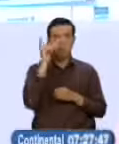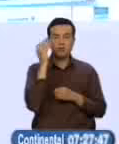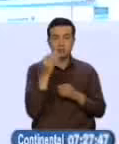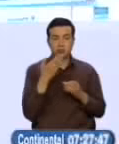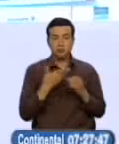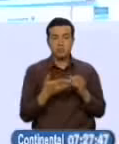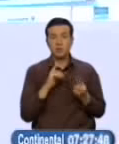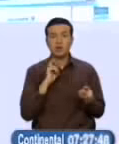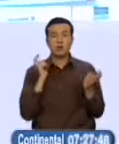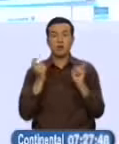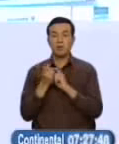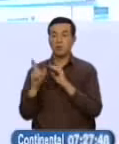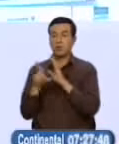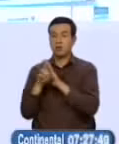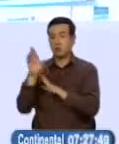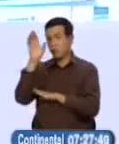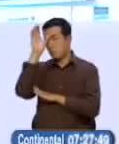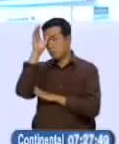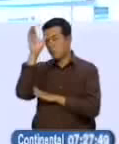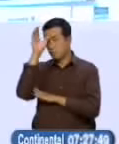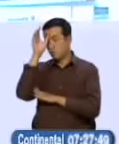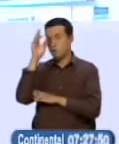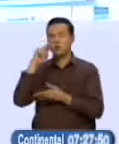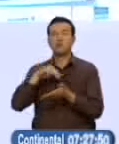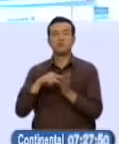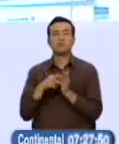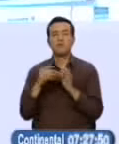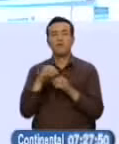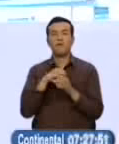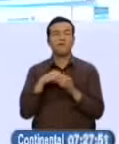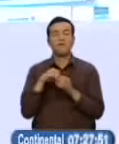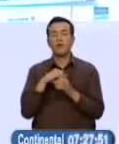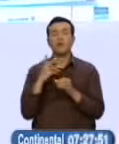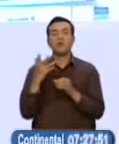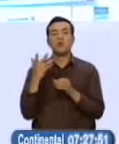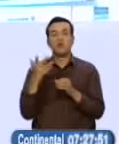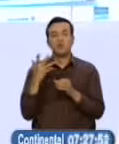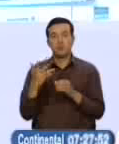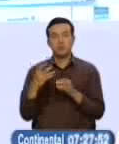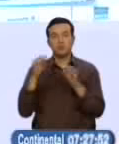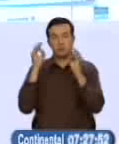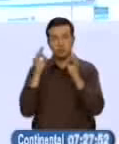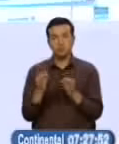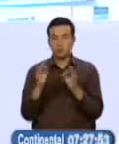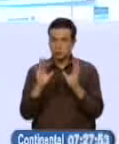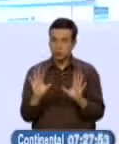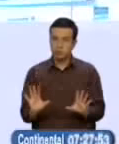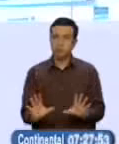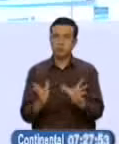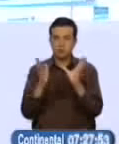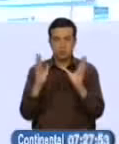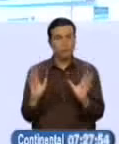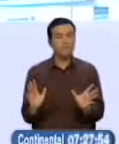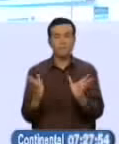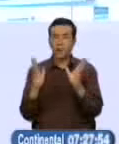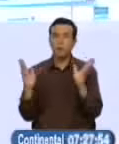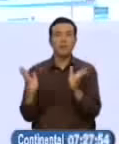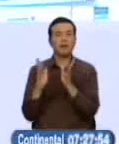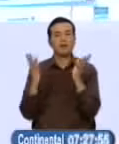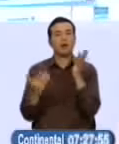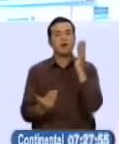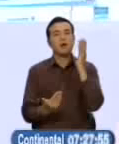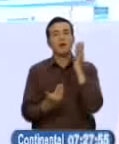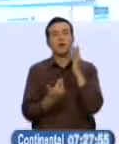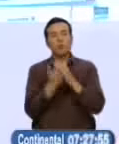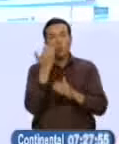justamente traduciendo en esta ley de cultura como un fondo también que va a incentivar, a fomentar la creación,